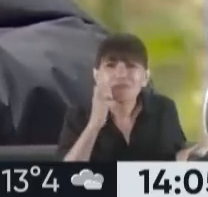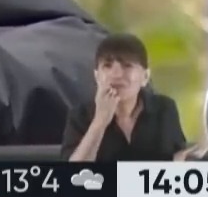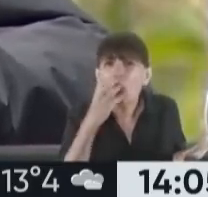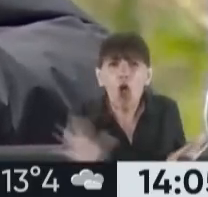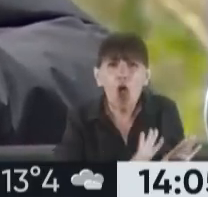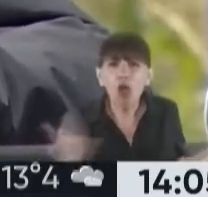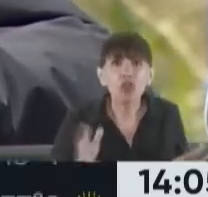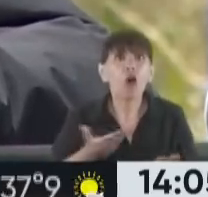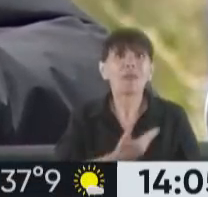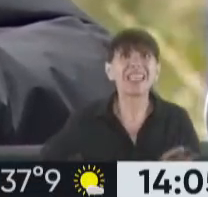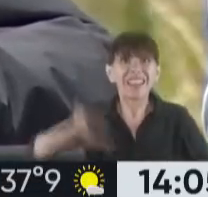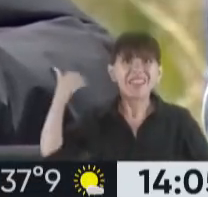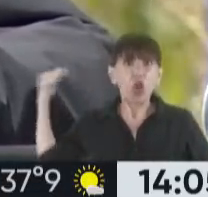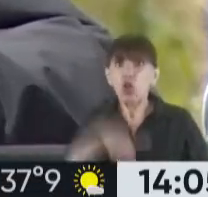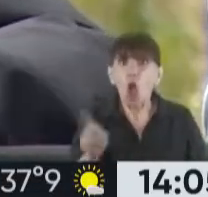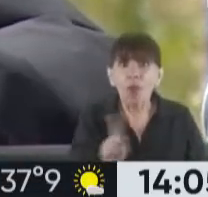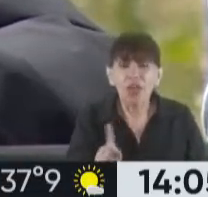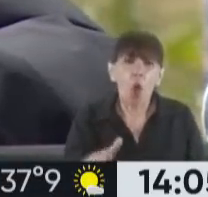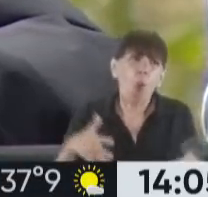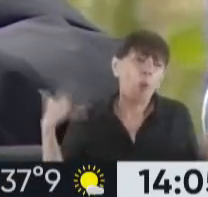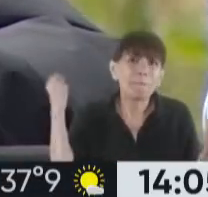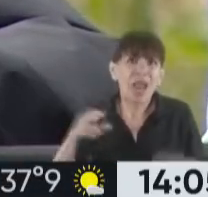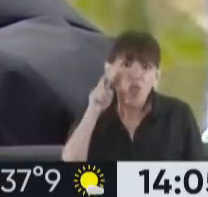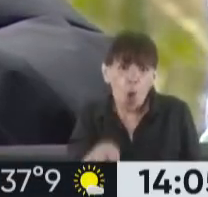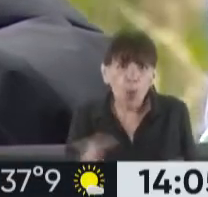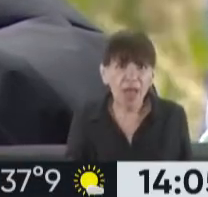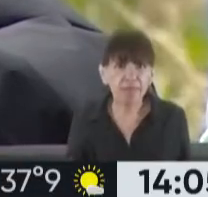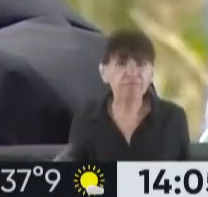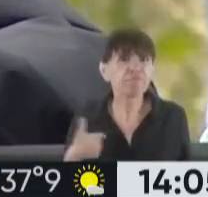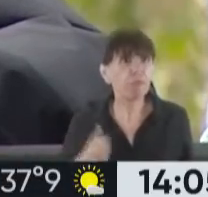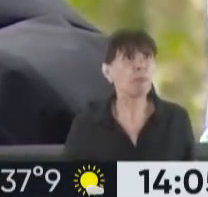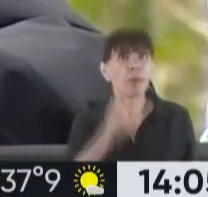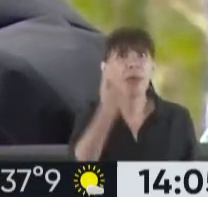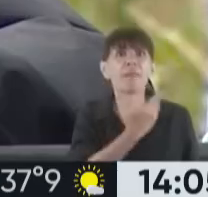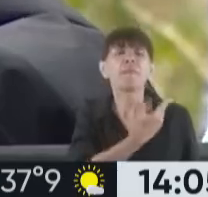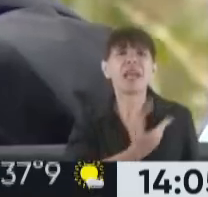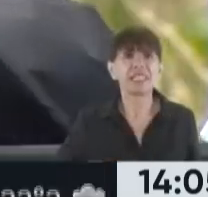se perdieron los presidentes. Me alegra ser el primer presidente también,